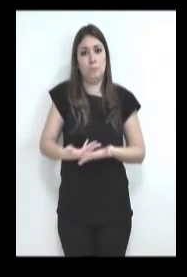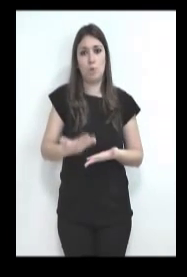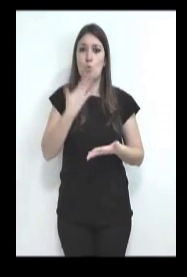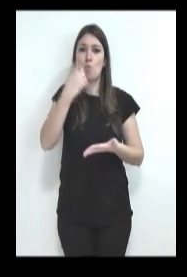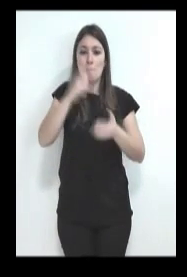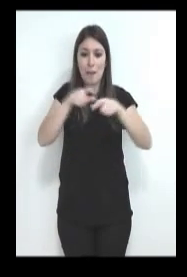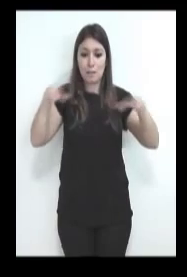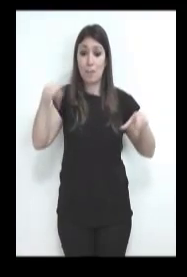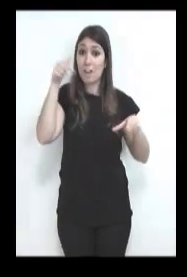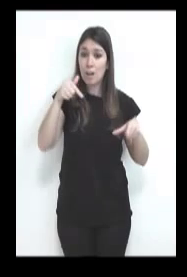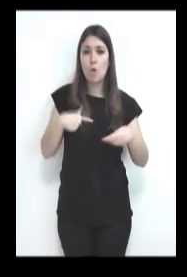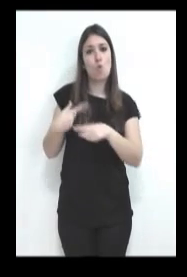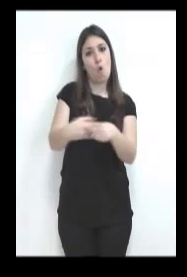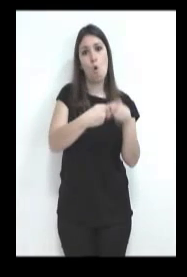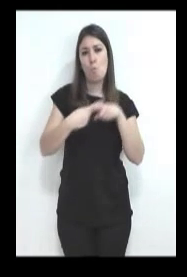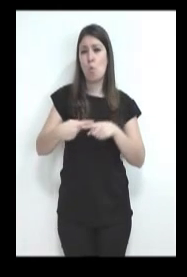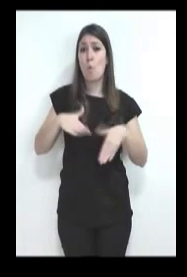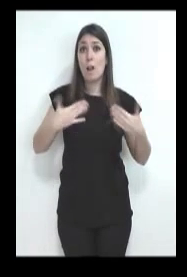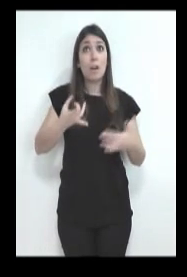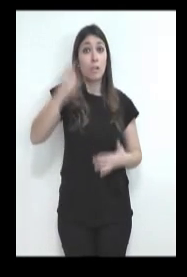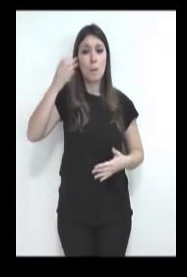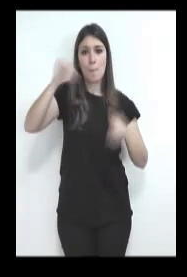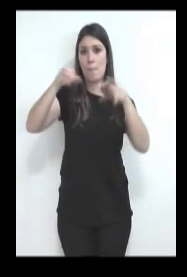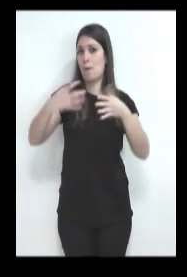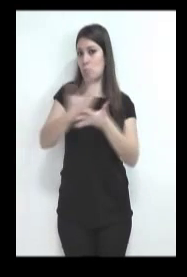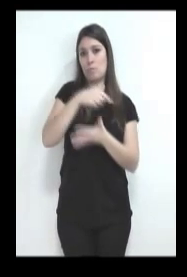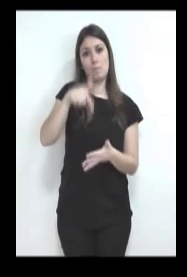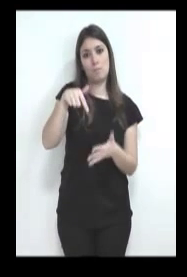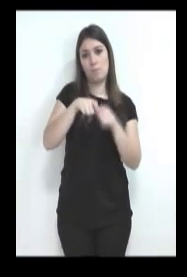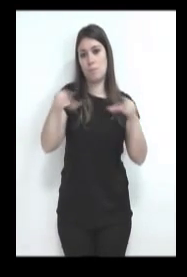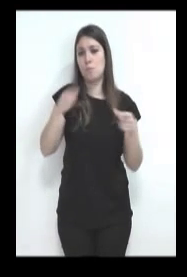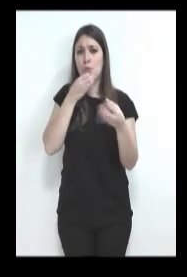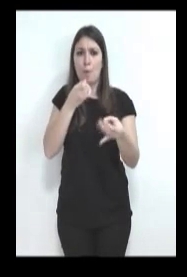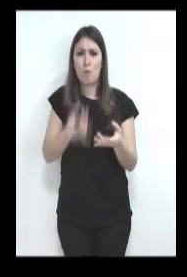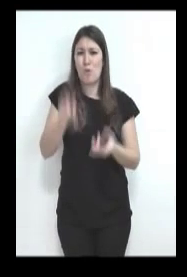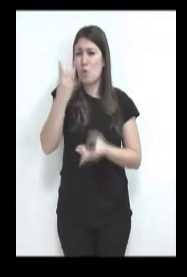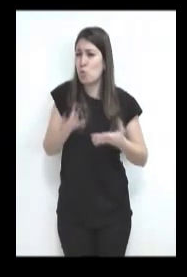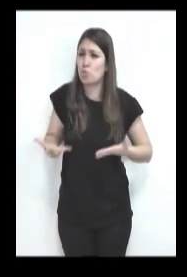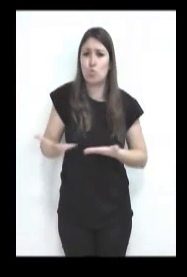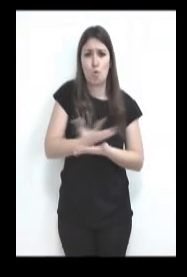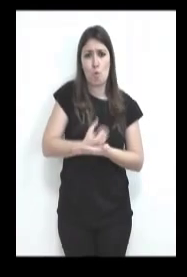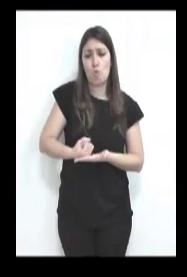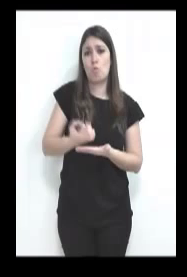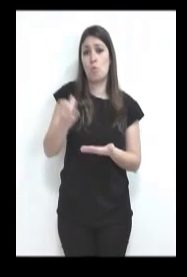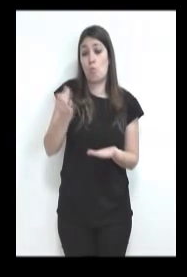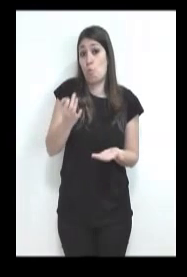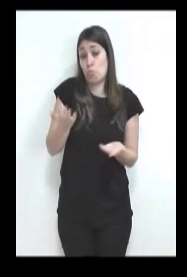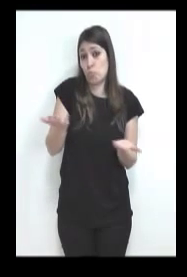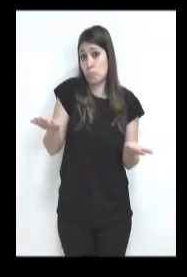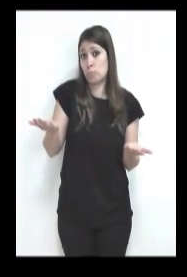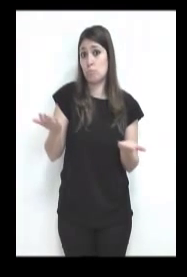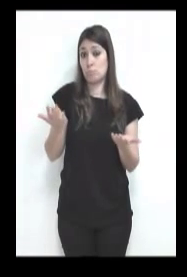una plataforma común, de manera que toda la información generada y toda la